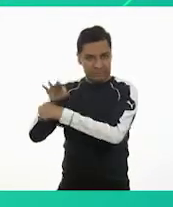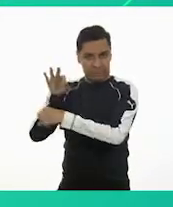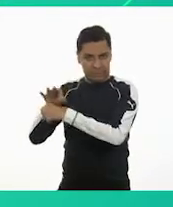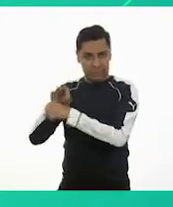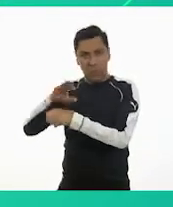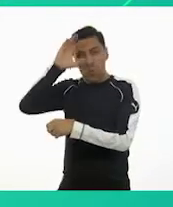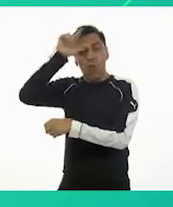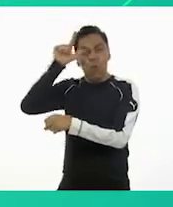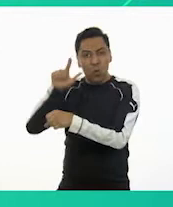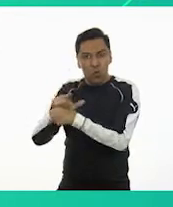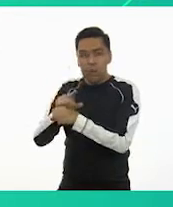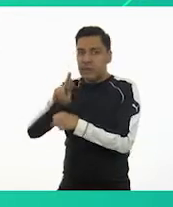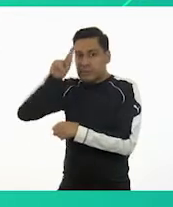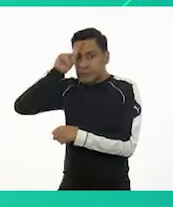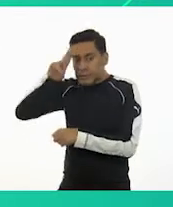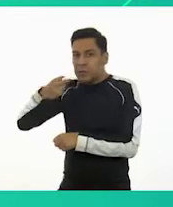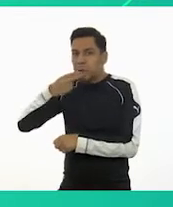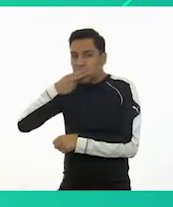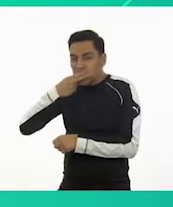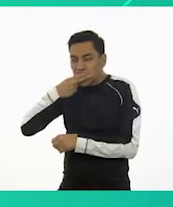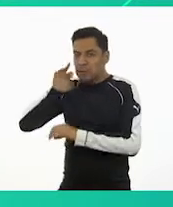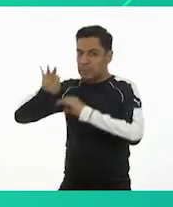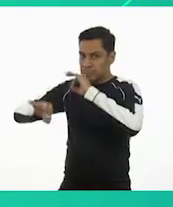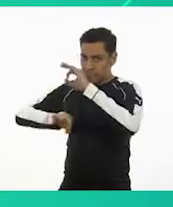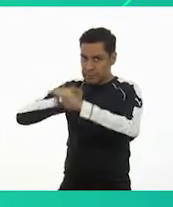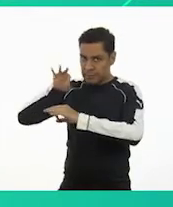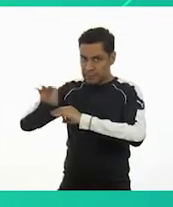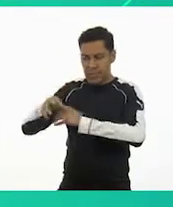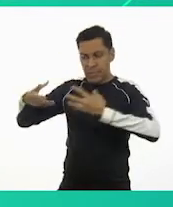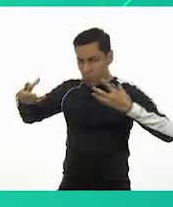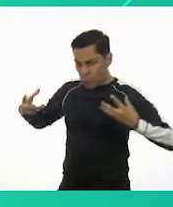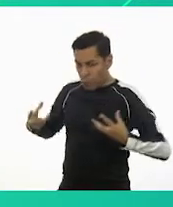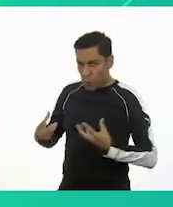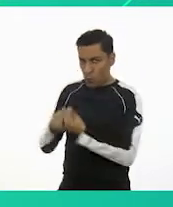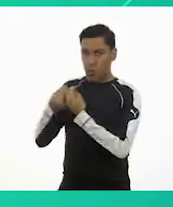Y entonces decidimos trabajar más bien con ellos en lugar de hacer